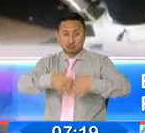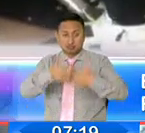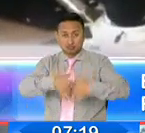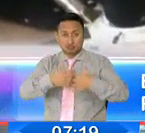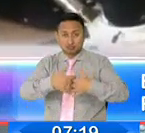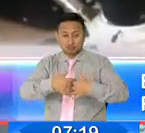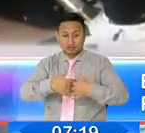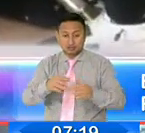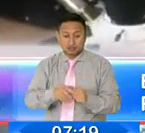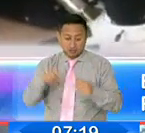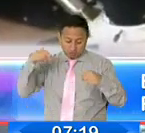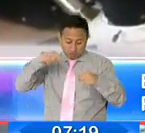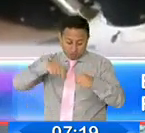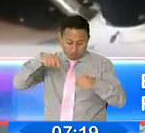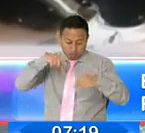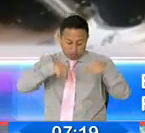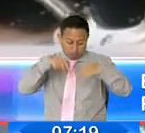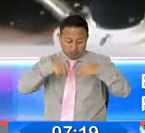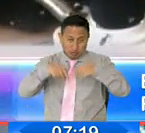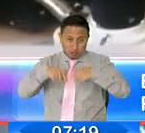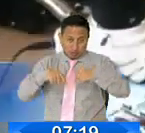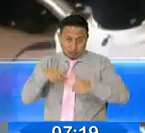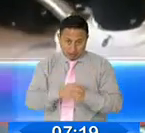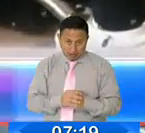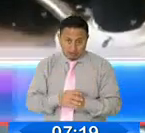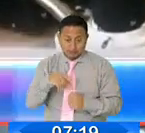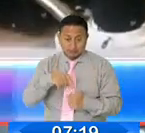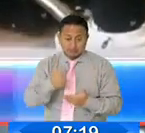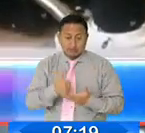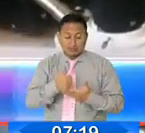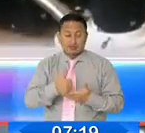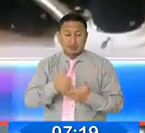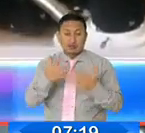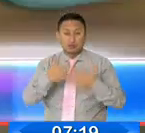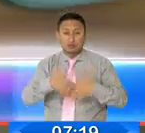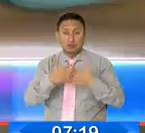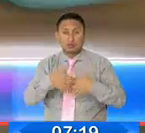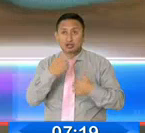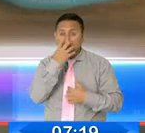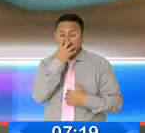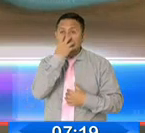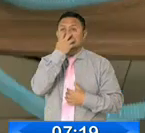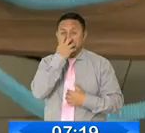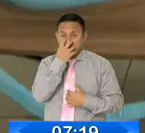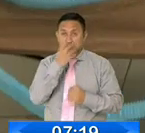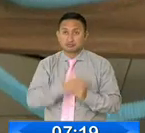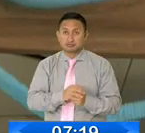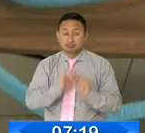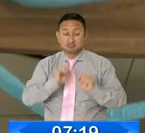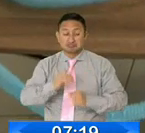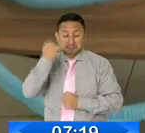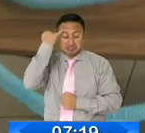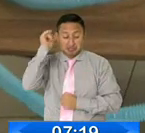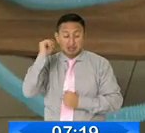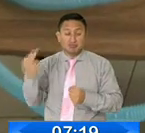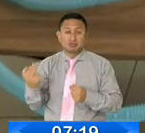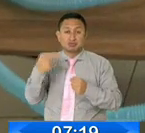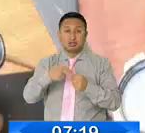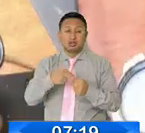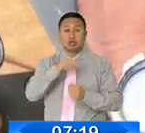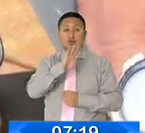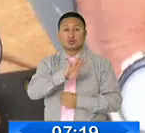de alta tecnología, que es para el funcionamiento del respirador. Esta iniciativa contó con la participación de